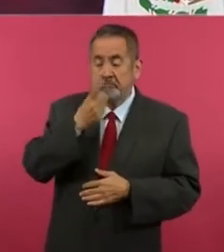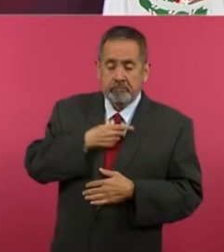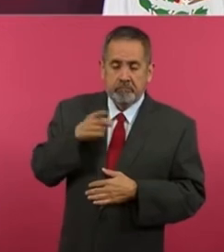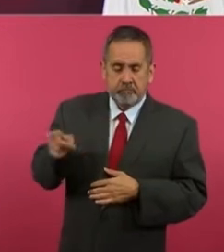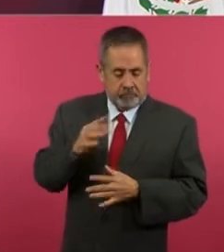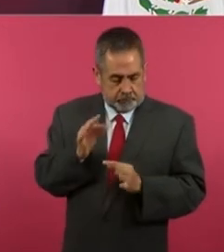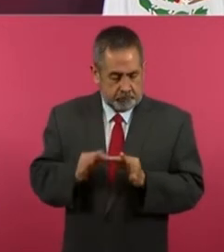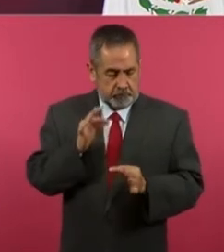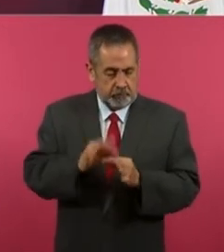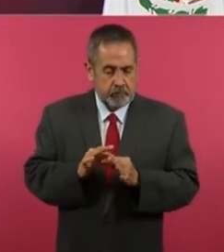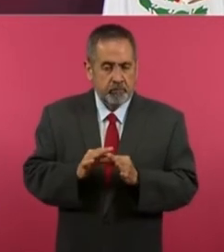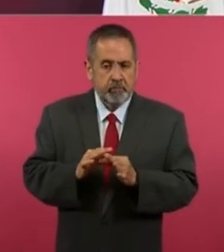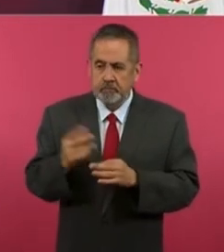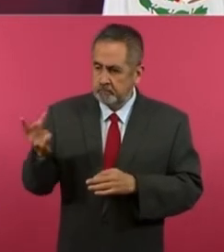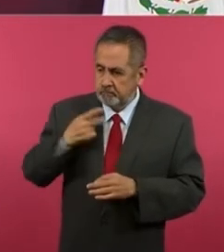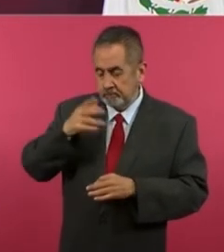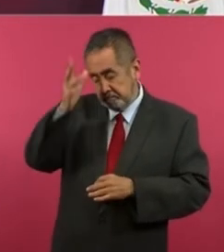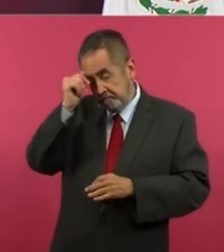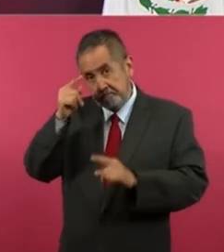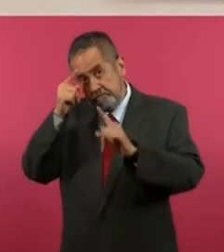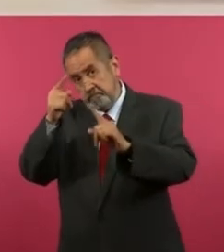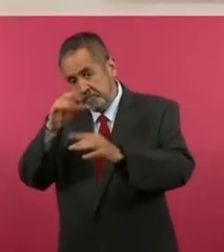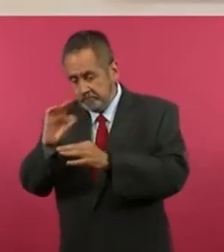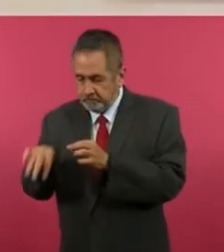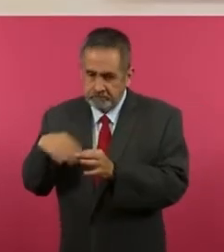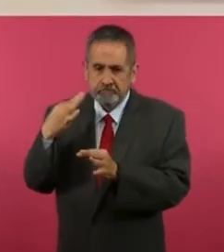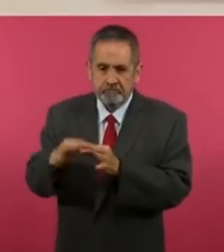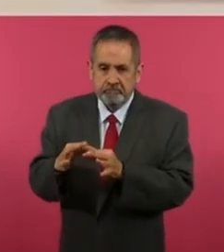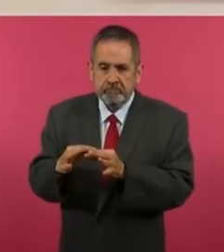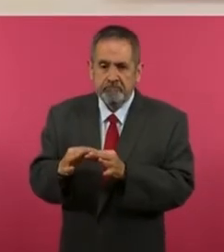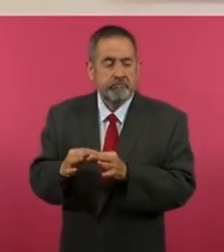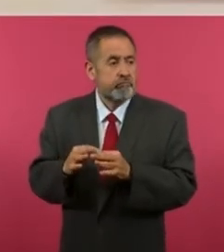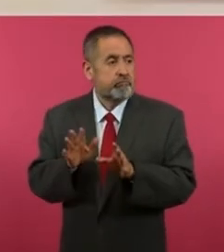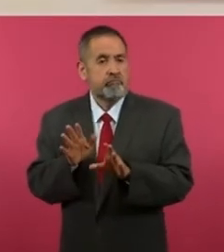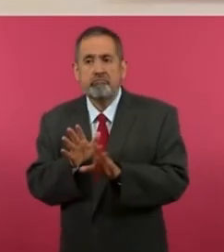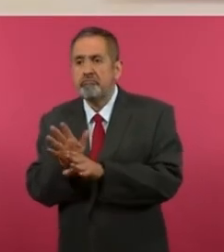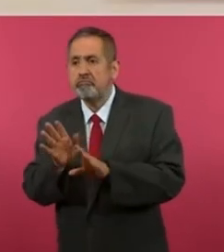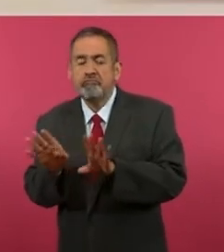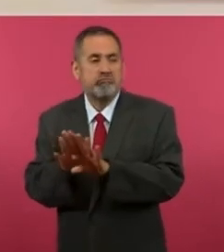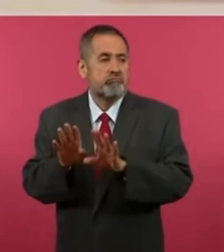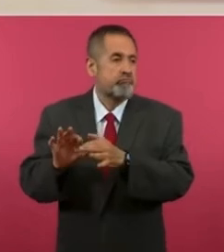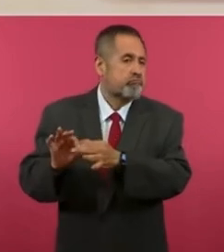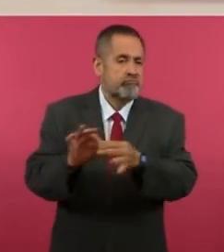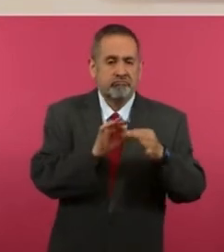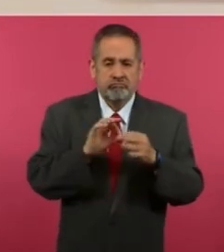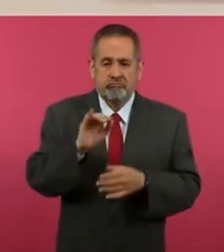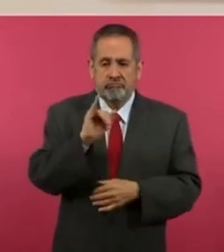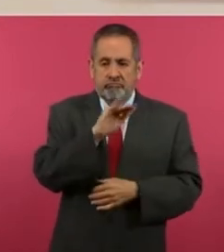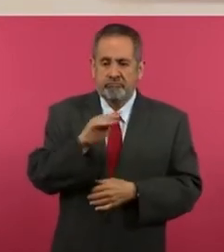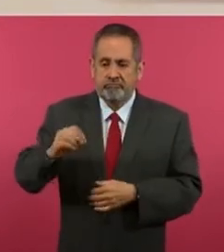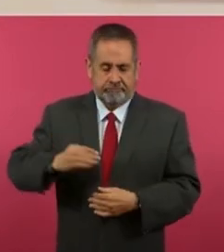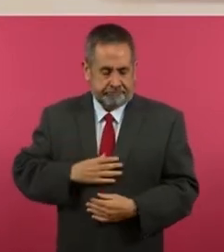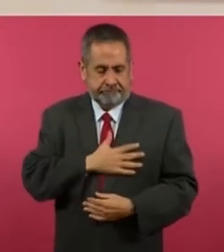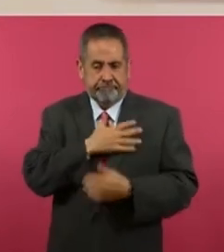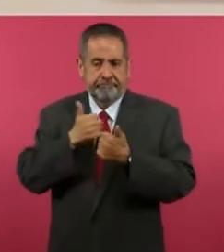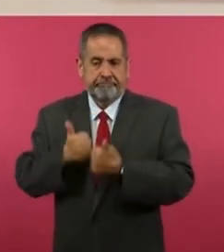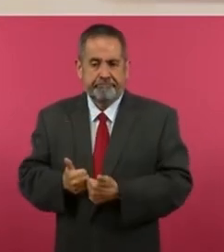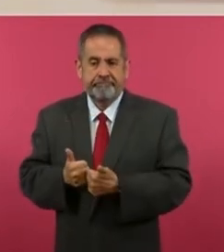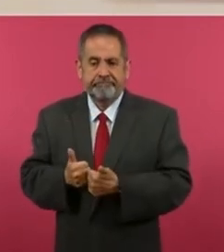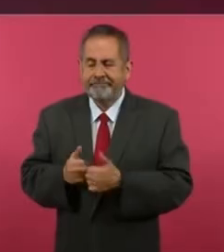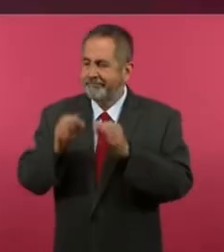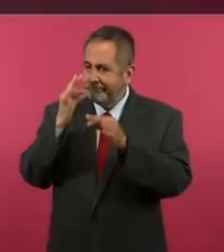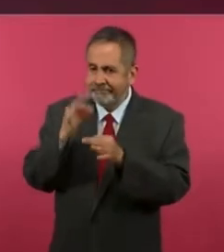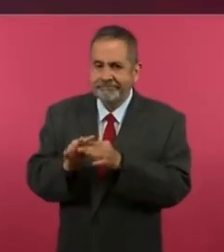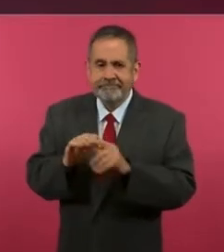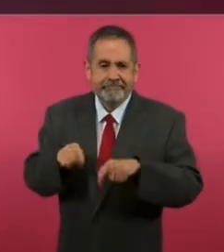cumpliendo el compromiso que tenemos de dejar establecido el sistema IMSS-Bienestar,